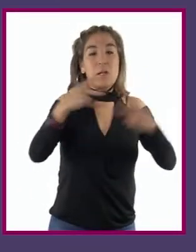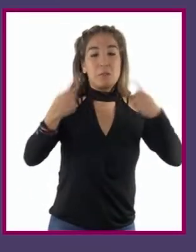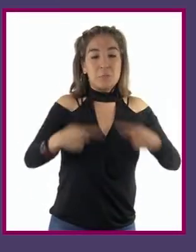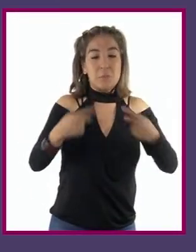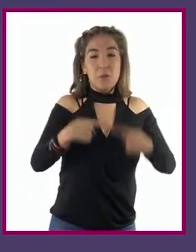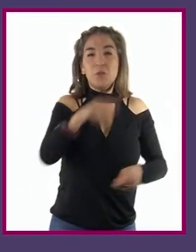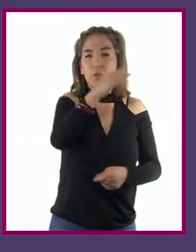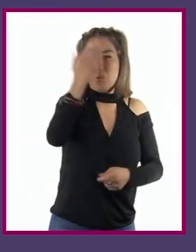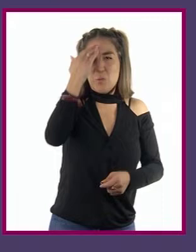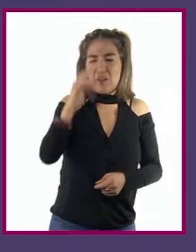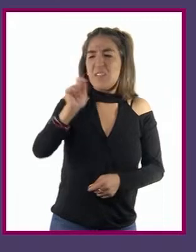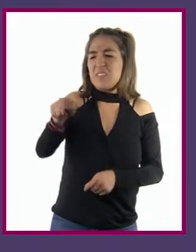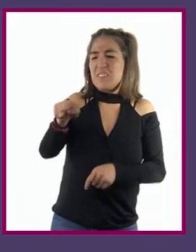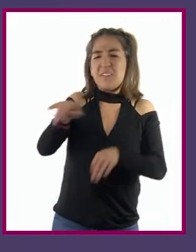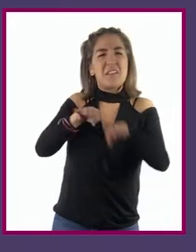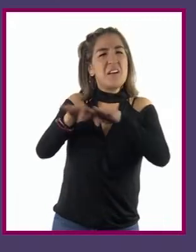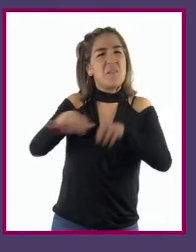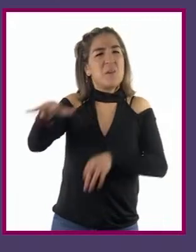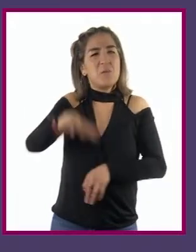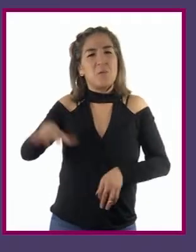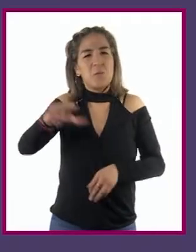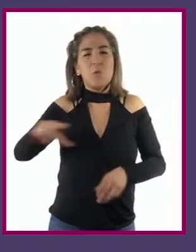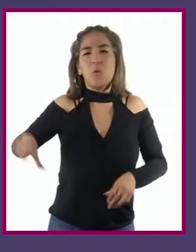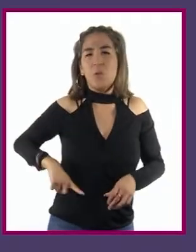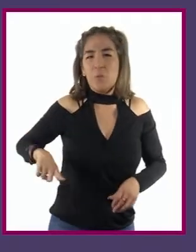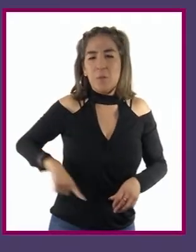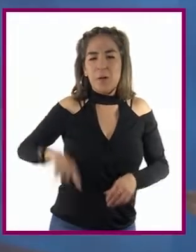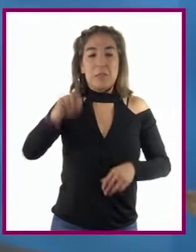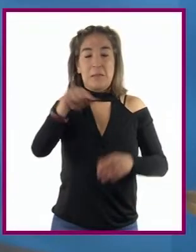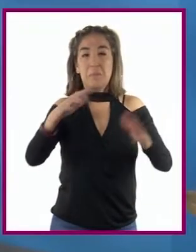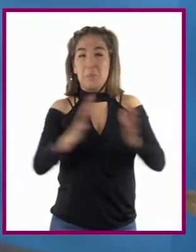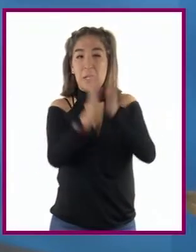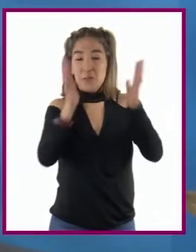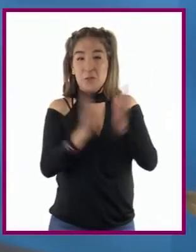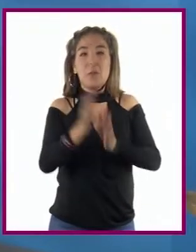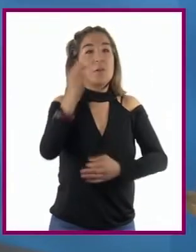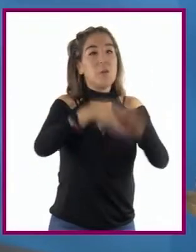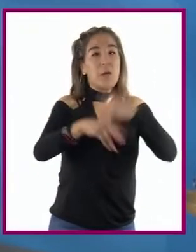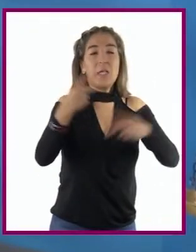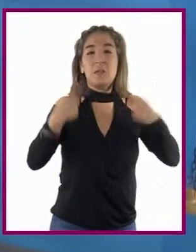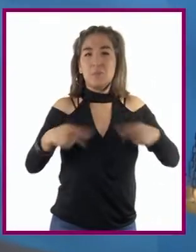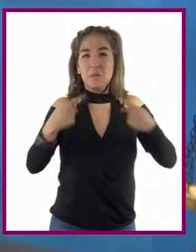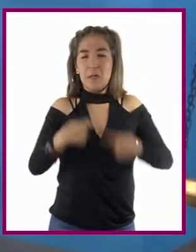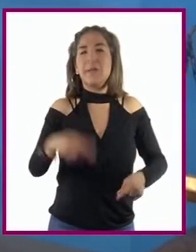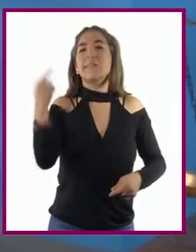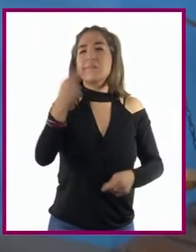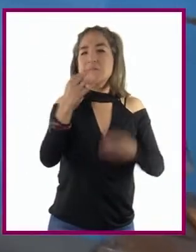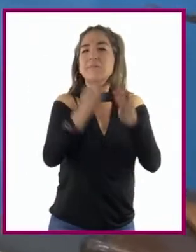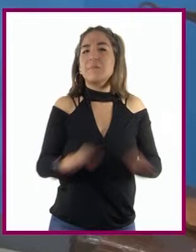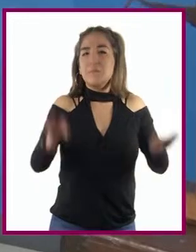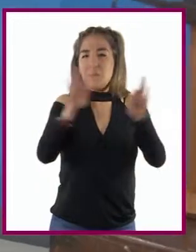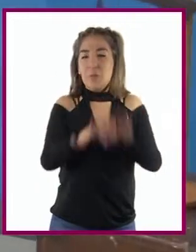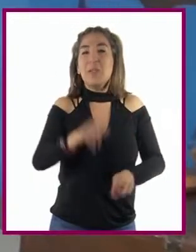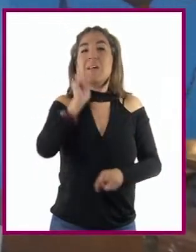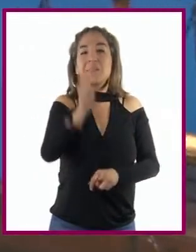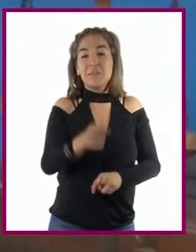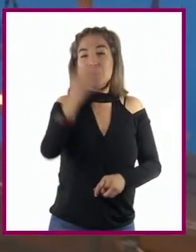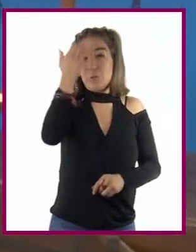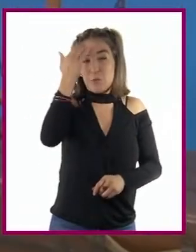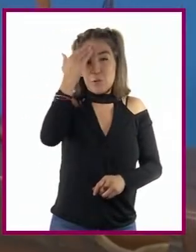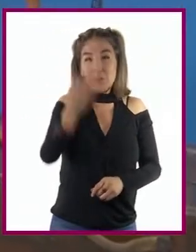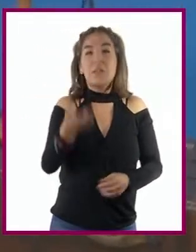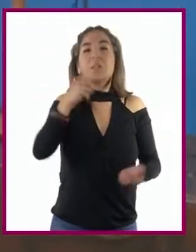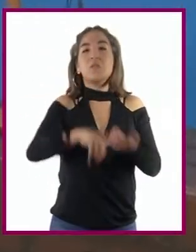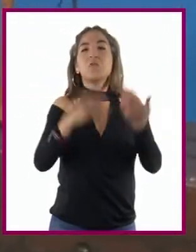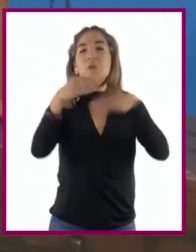lo que hacen sus gobernantes. La participación de las y los ciudadanos, para ser efectiva, necesita el